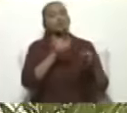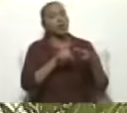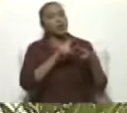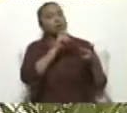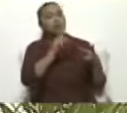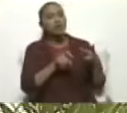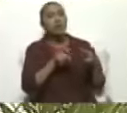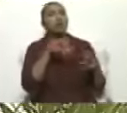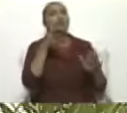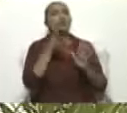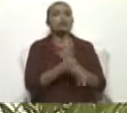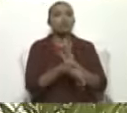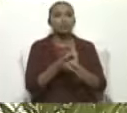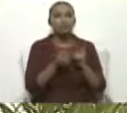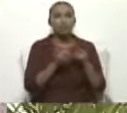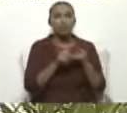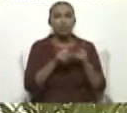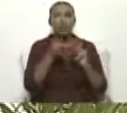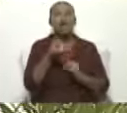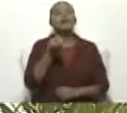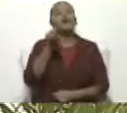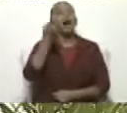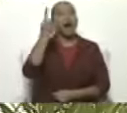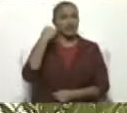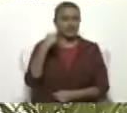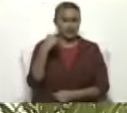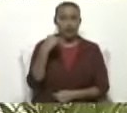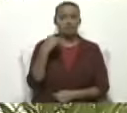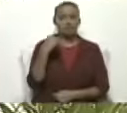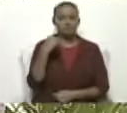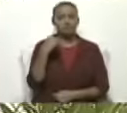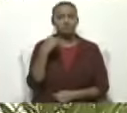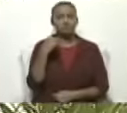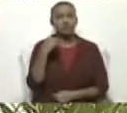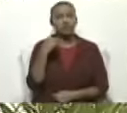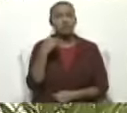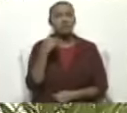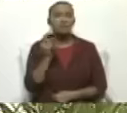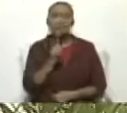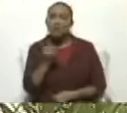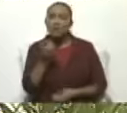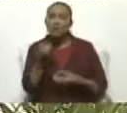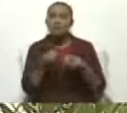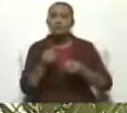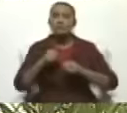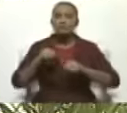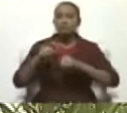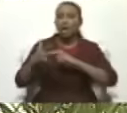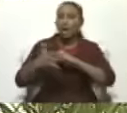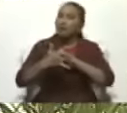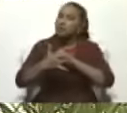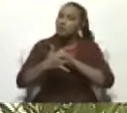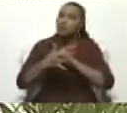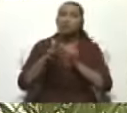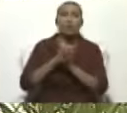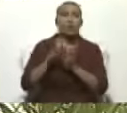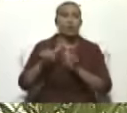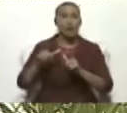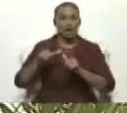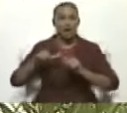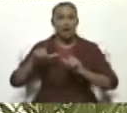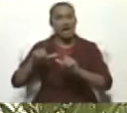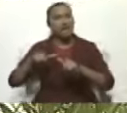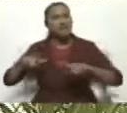ayer no realizó movilización, sin embargo indicó que sería totalmente técnico. En los centros electorales no se